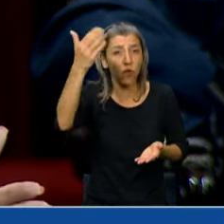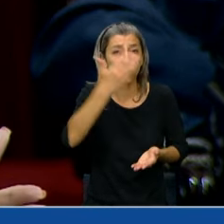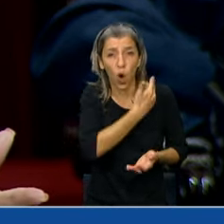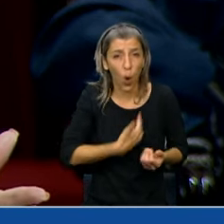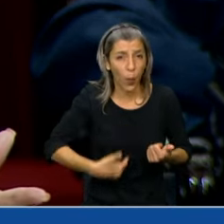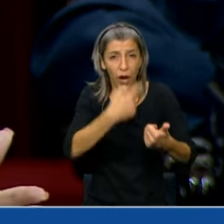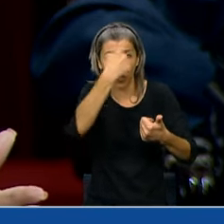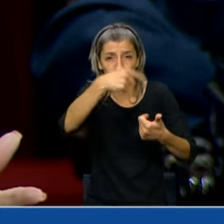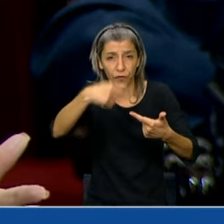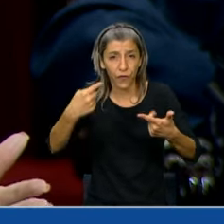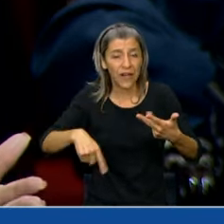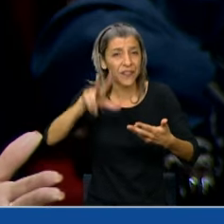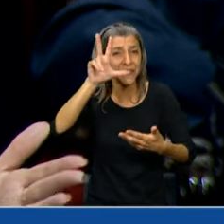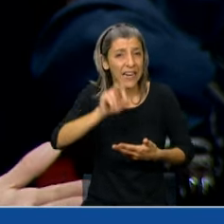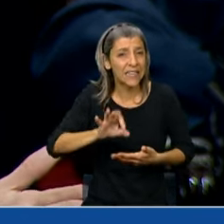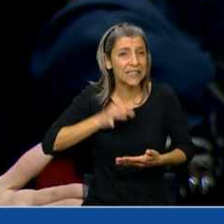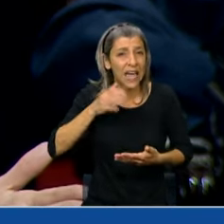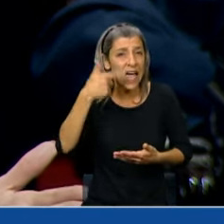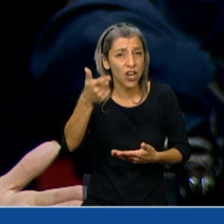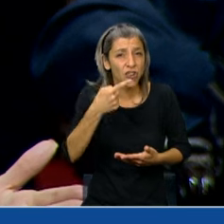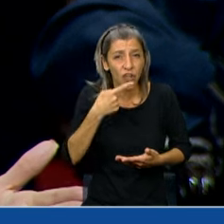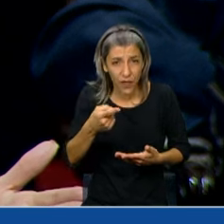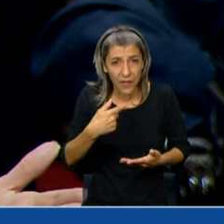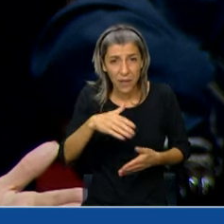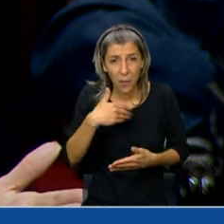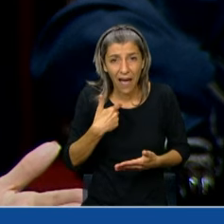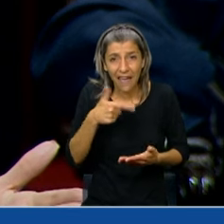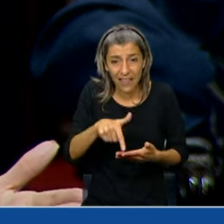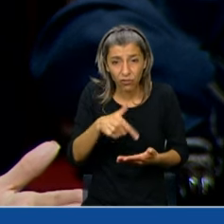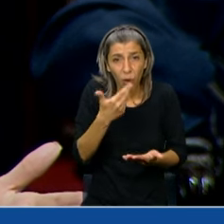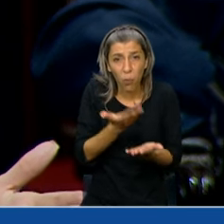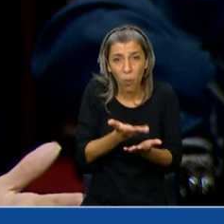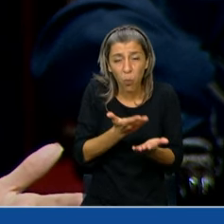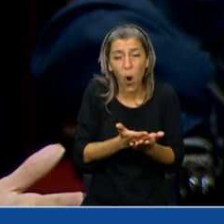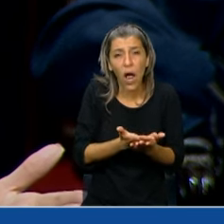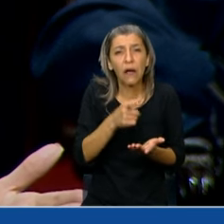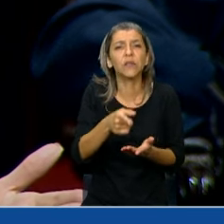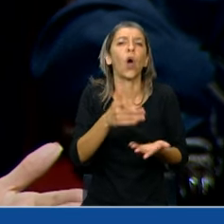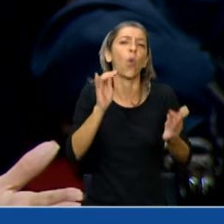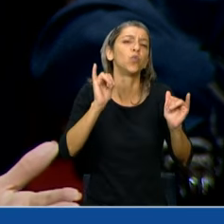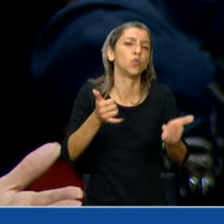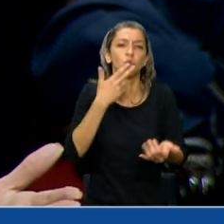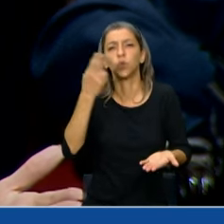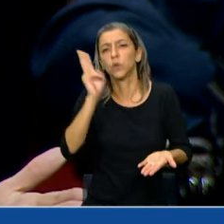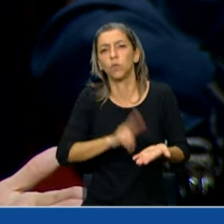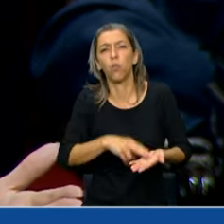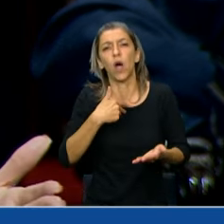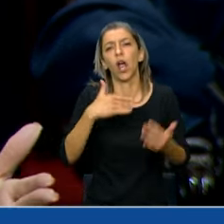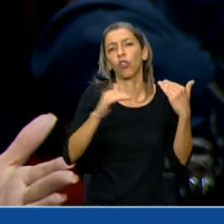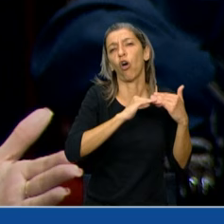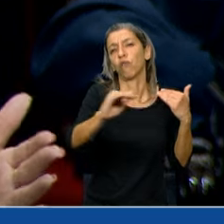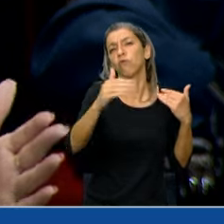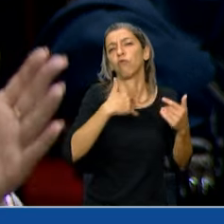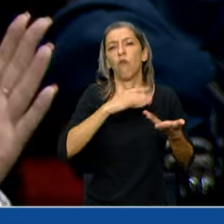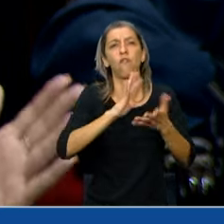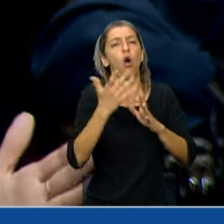los próximos 30 años están prometiendo estabilidad regulatoria cambiaria y tributaria están prometiendo lo